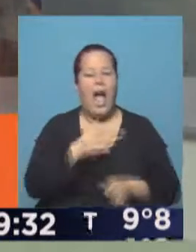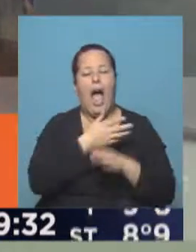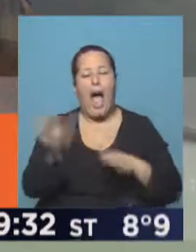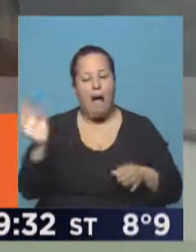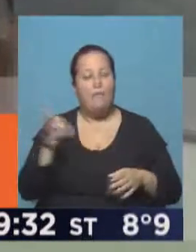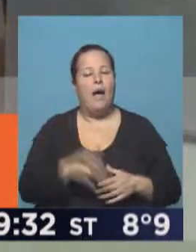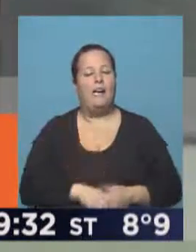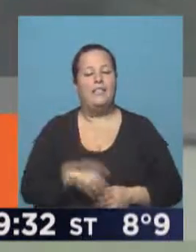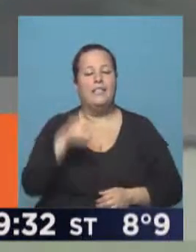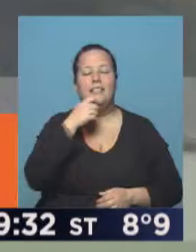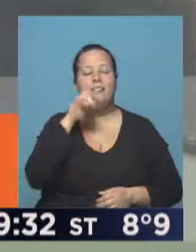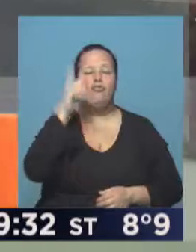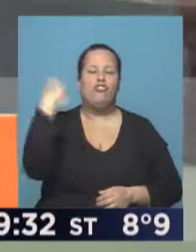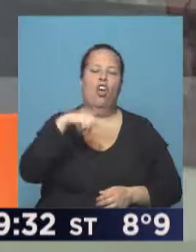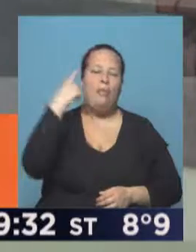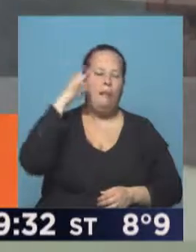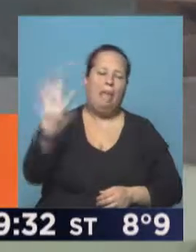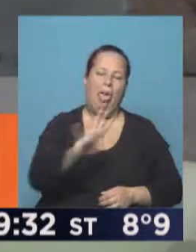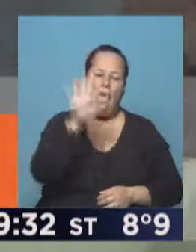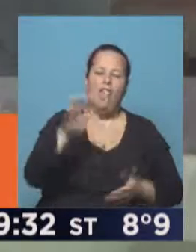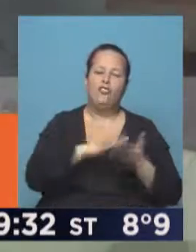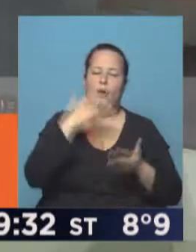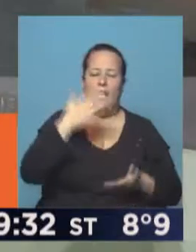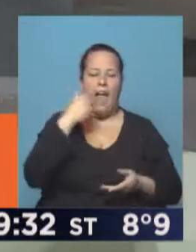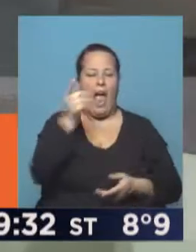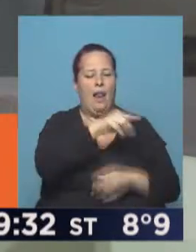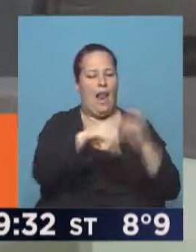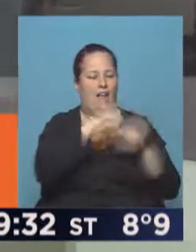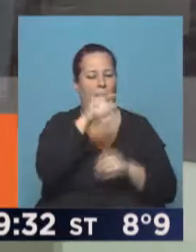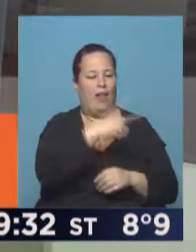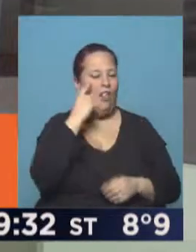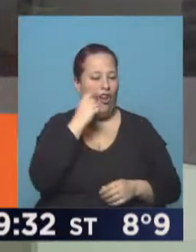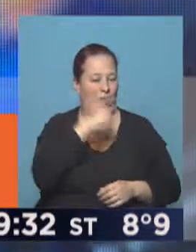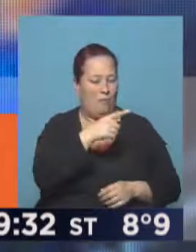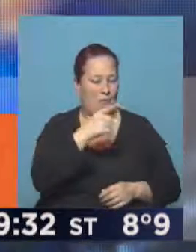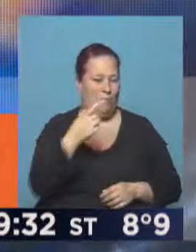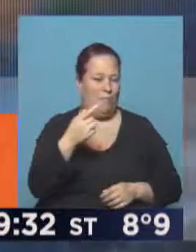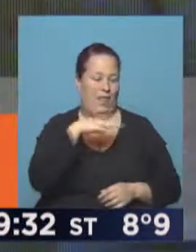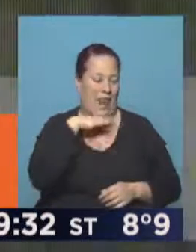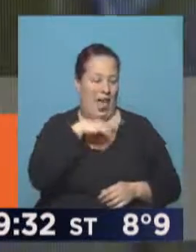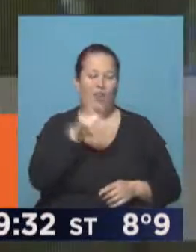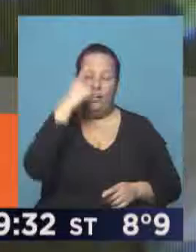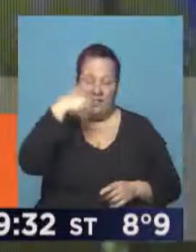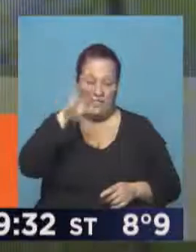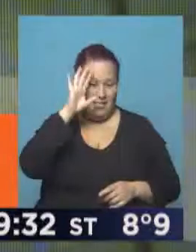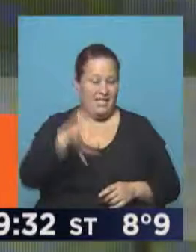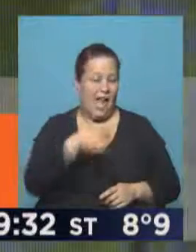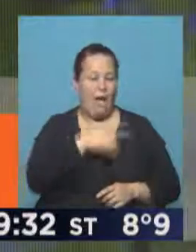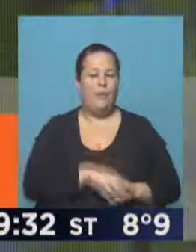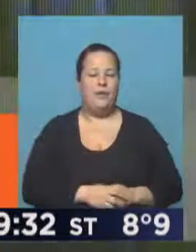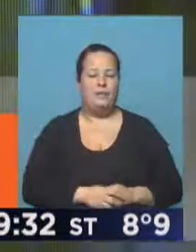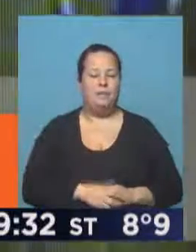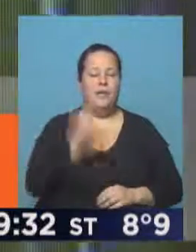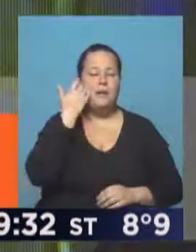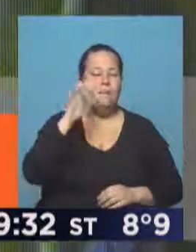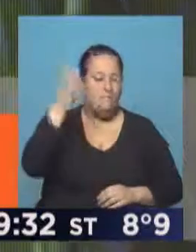lado se intenta poner en duda frente a la palabra de la familia de la víctima, que como todo el mundo sabe, en el mes de